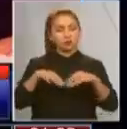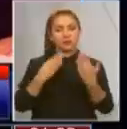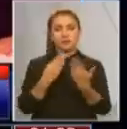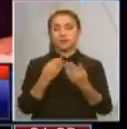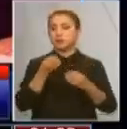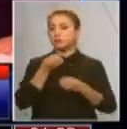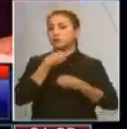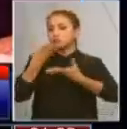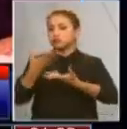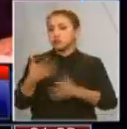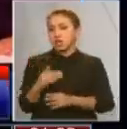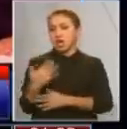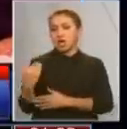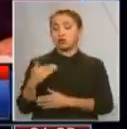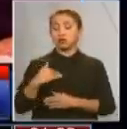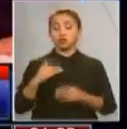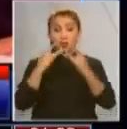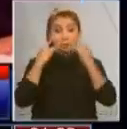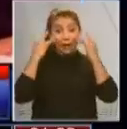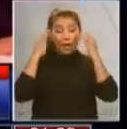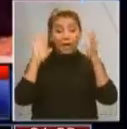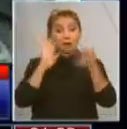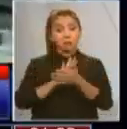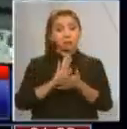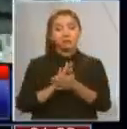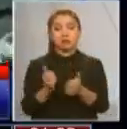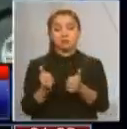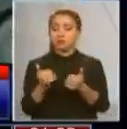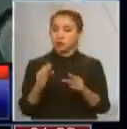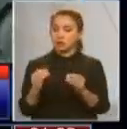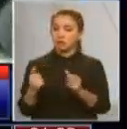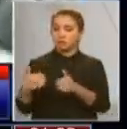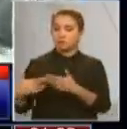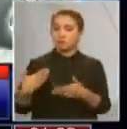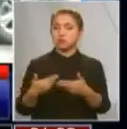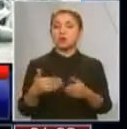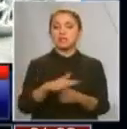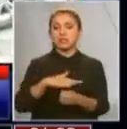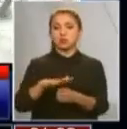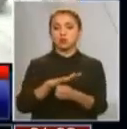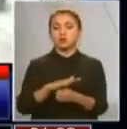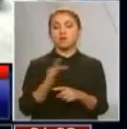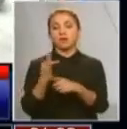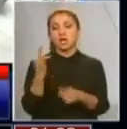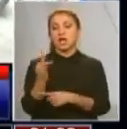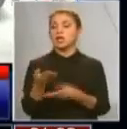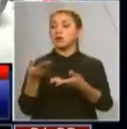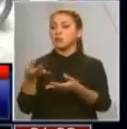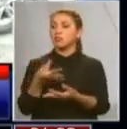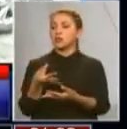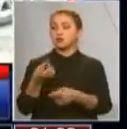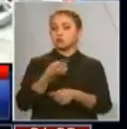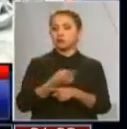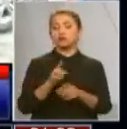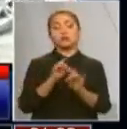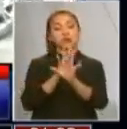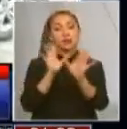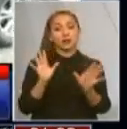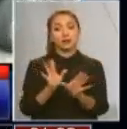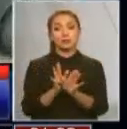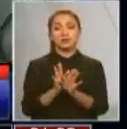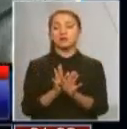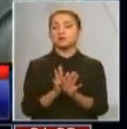anunciado. Y por lo tanto, yo me alegro que haya pasado esta situación por la Fiscalía, que